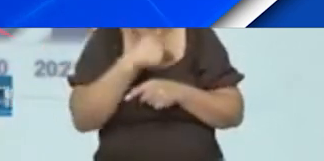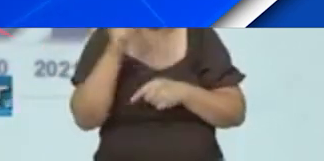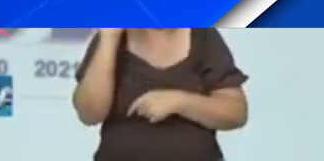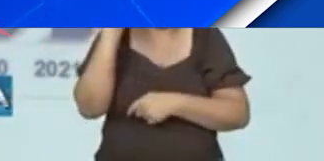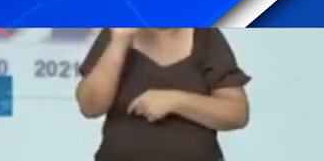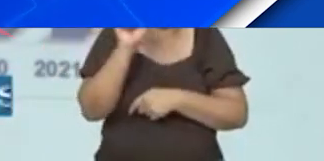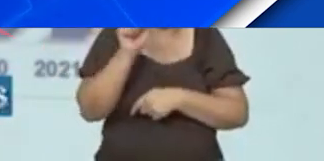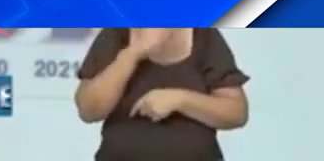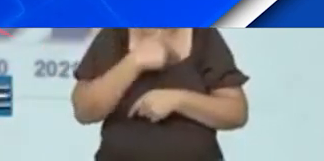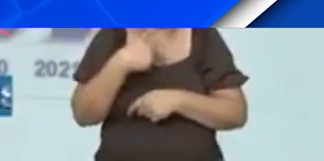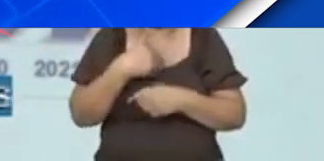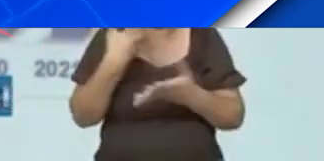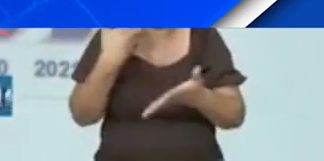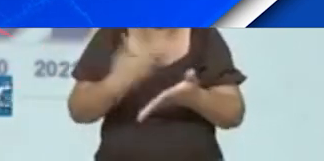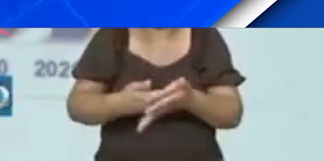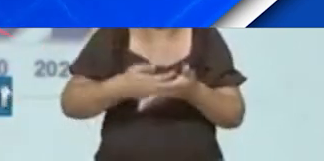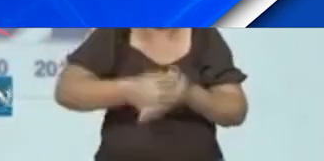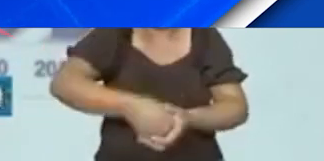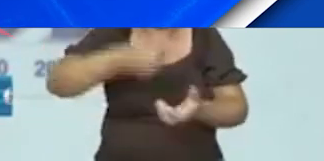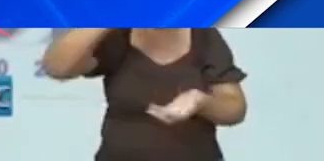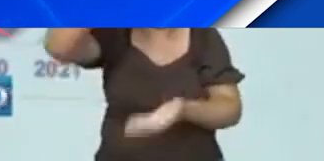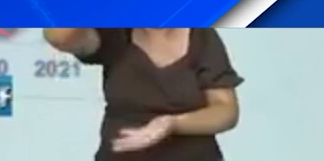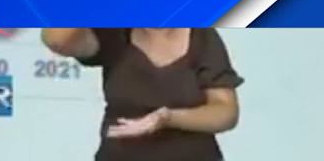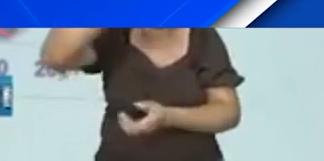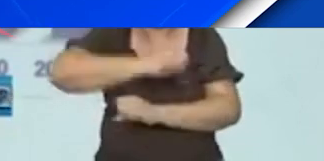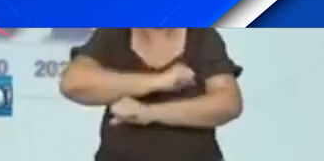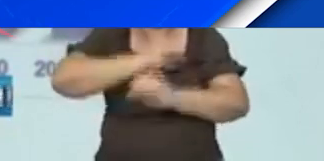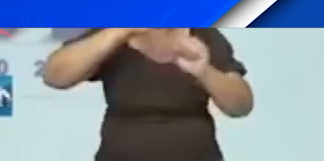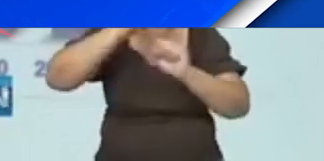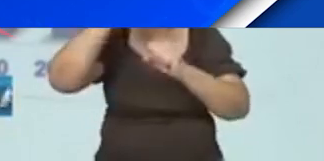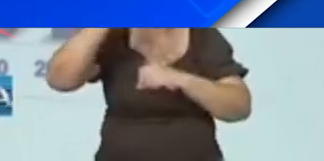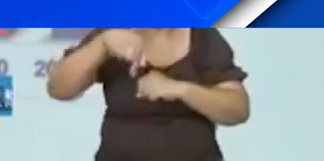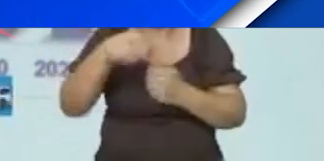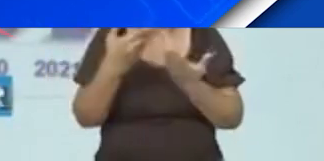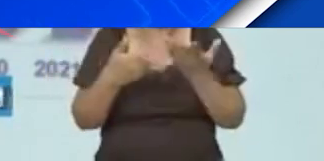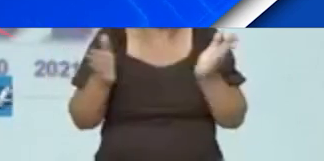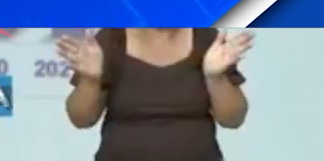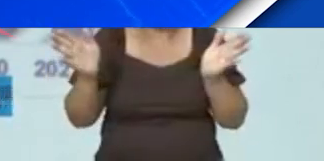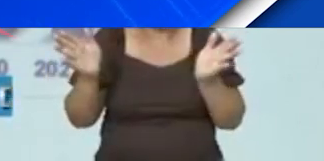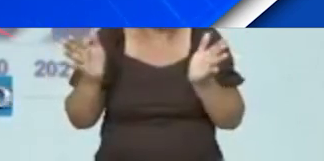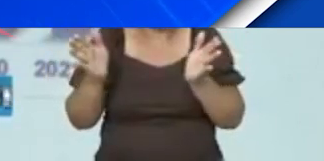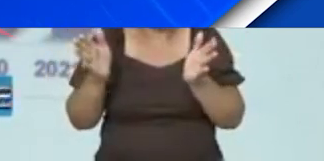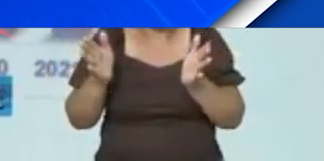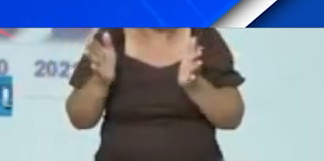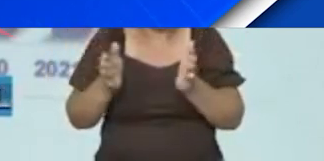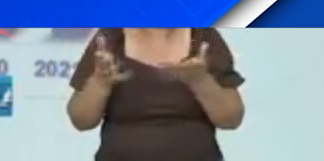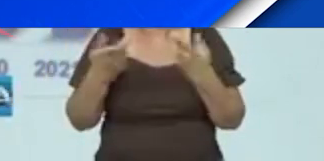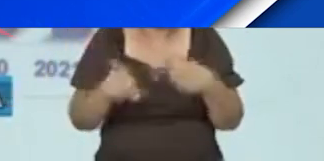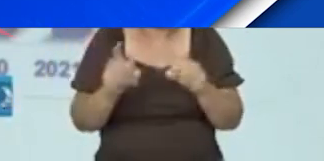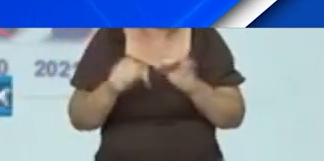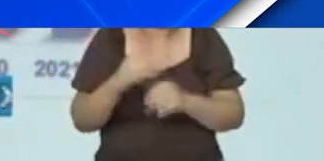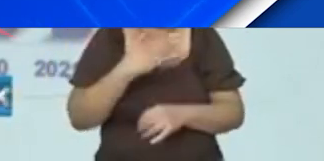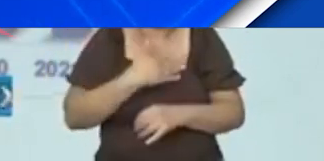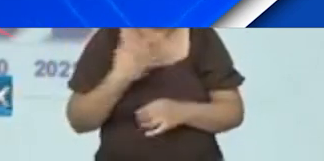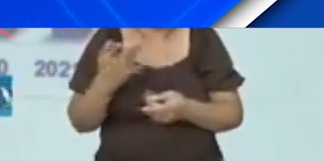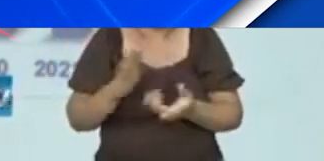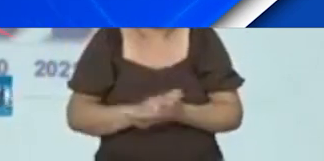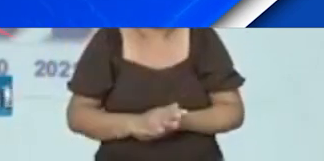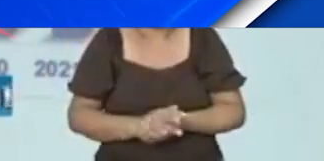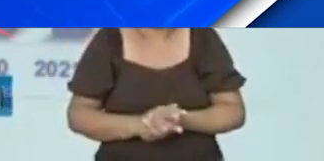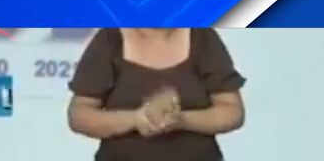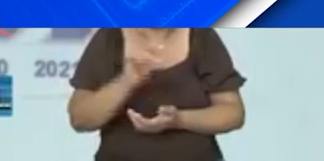ahí por calentamiento, por transformación, hay algunas pérdidas, sin embargo han bajado del 2.48%